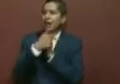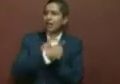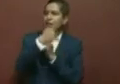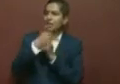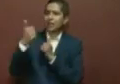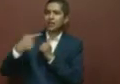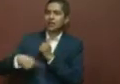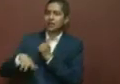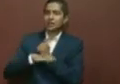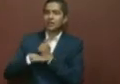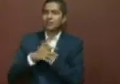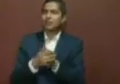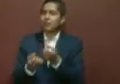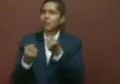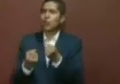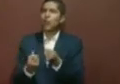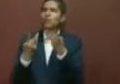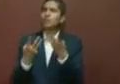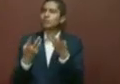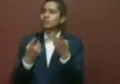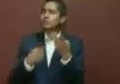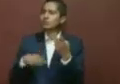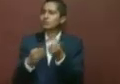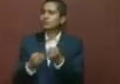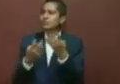¿Y cuántos son?